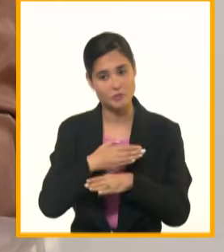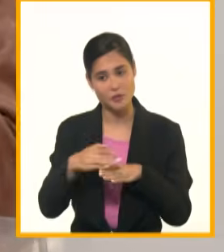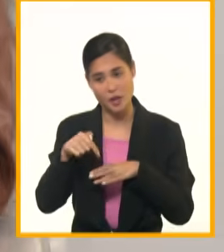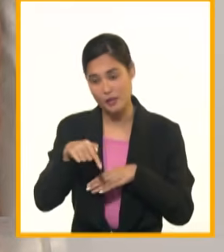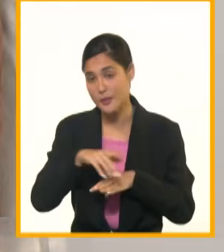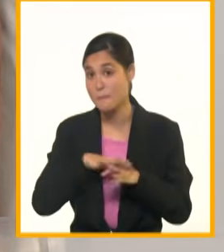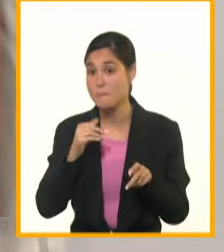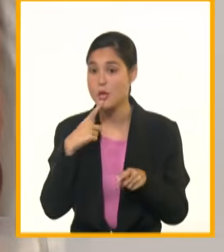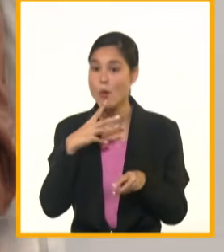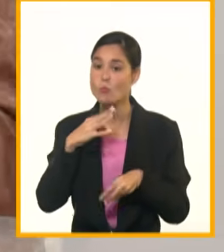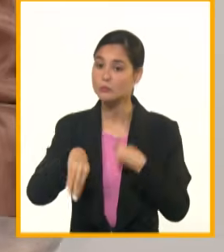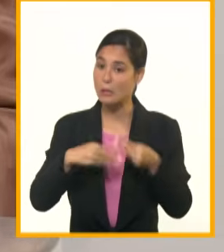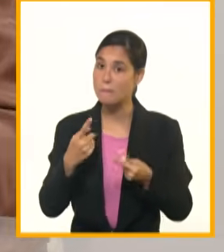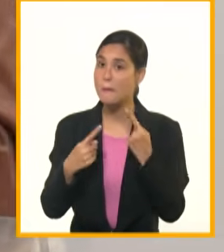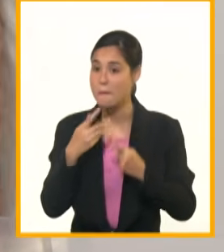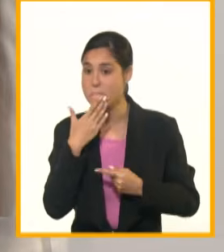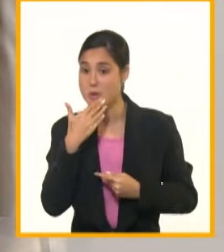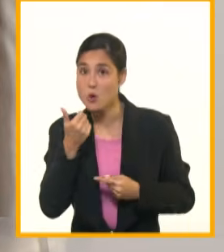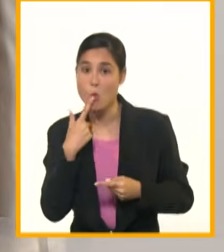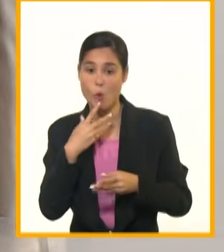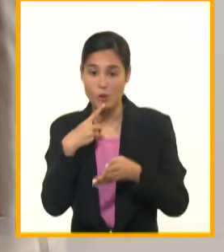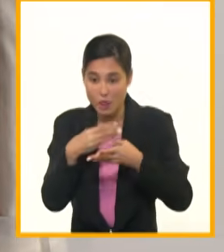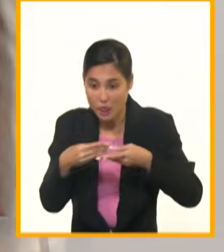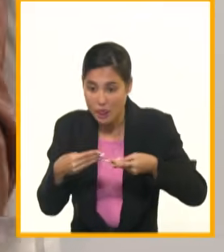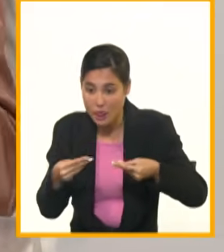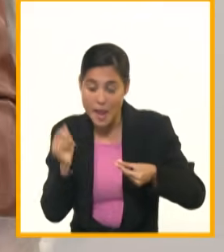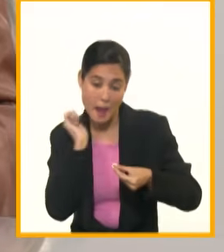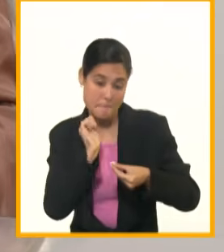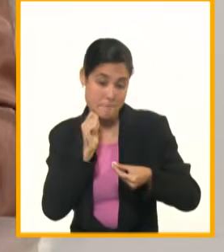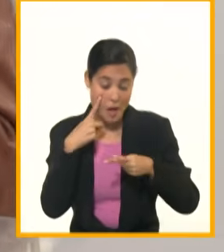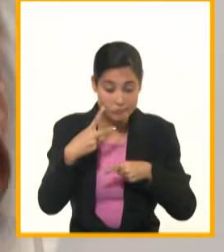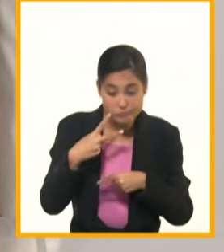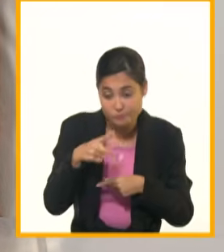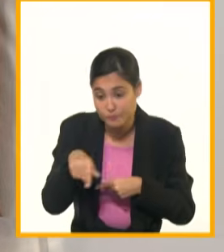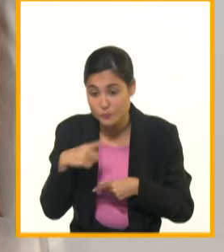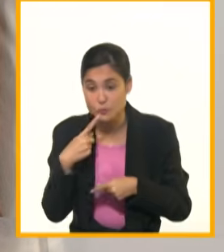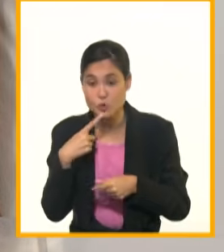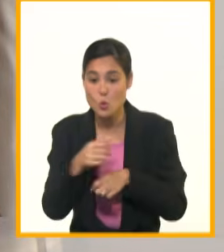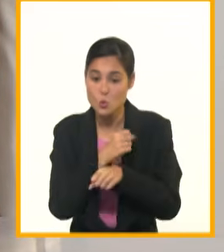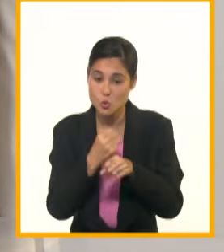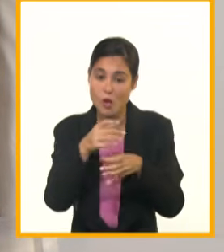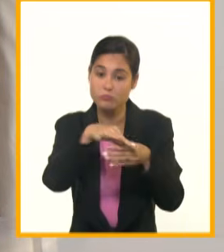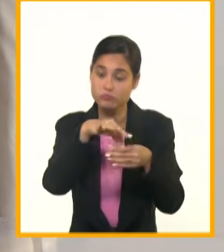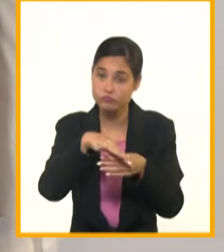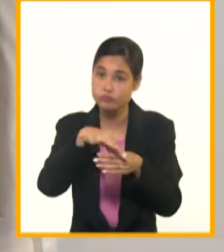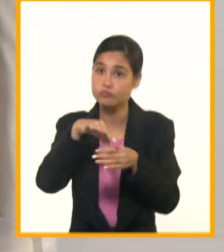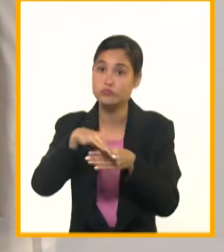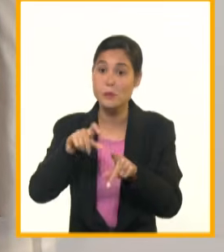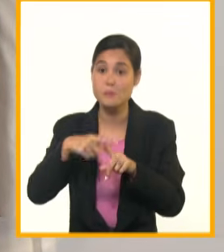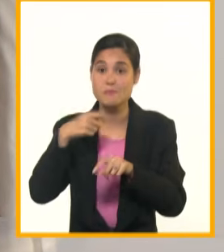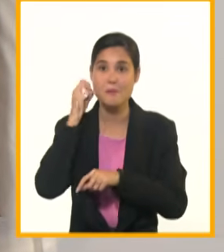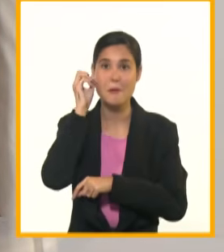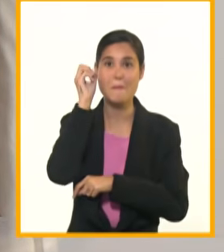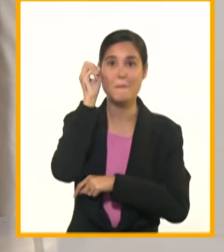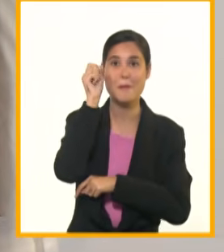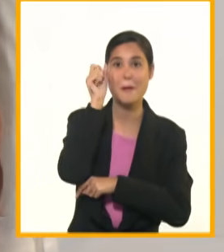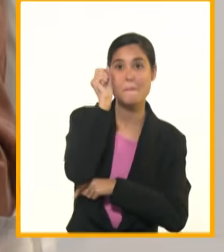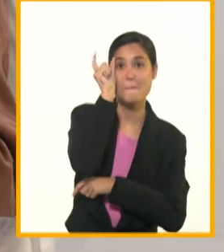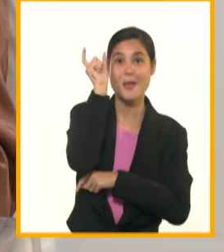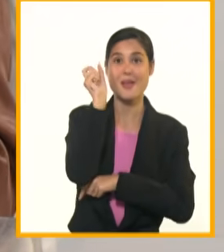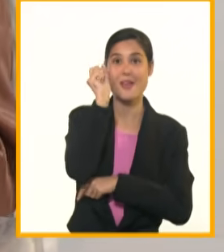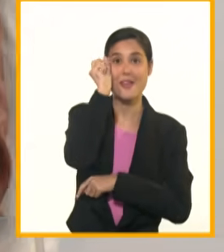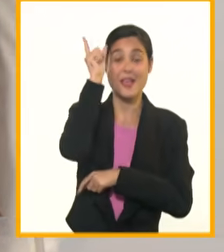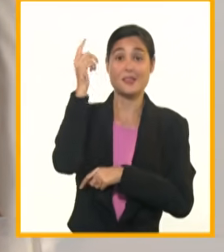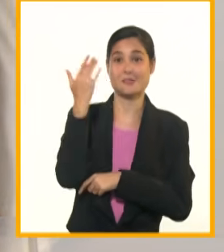seguir cubriendo tierra, hay que seguir sembrando más, hay que seguir utilizando la experiencia como